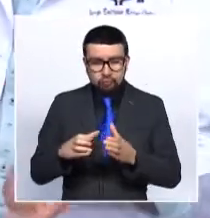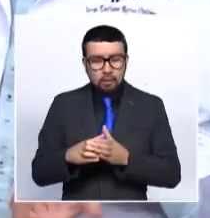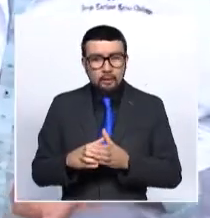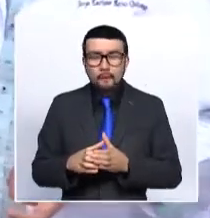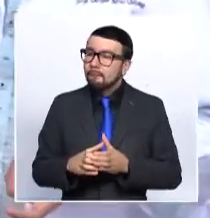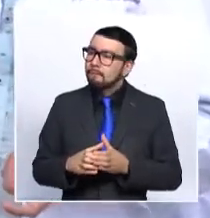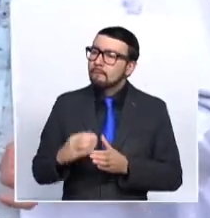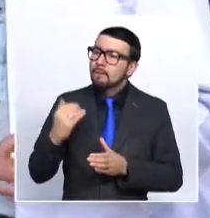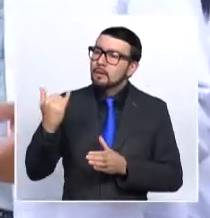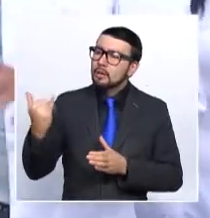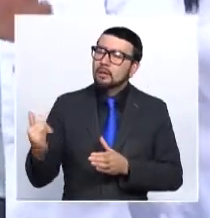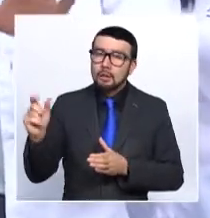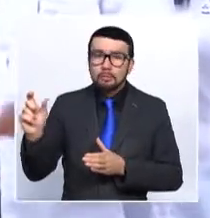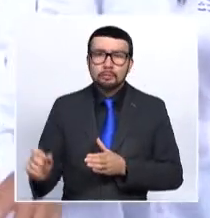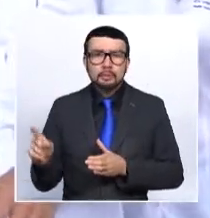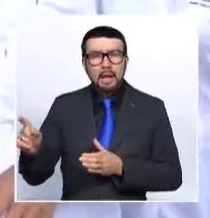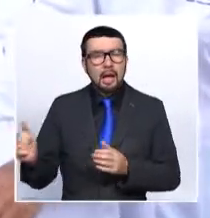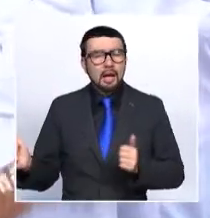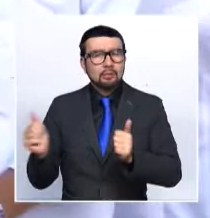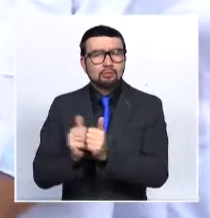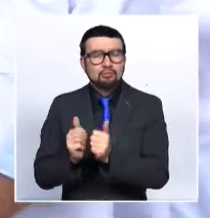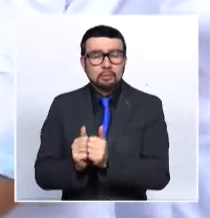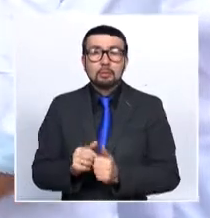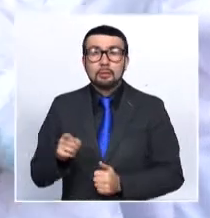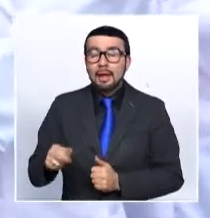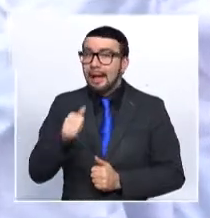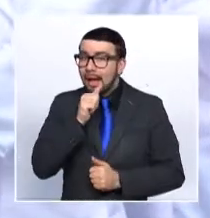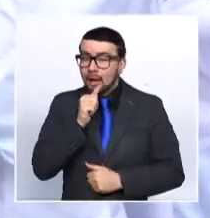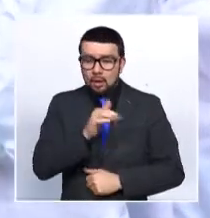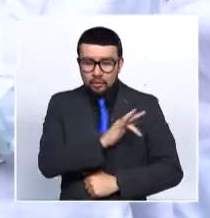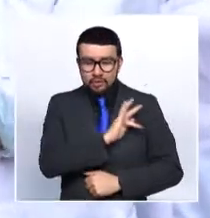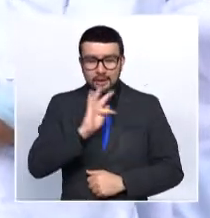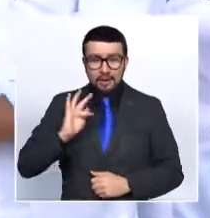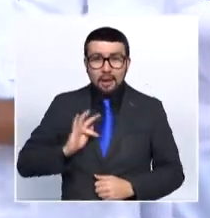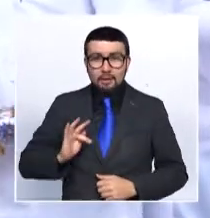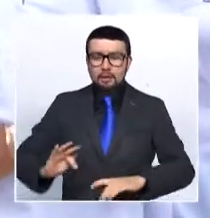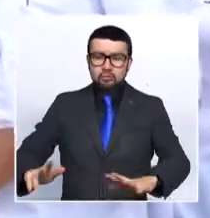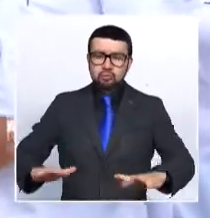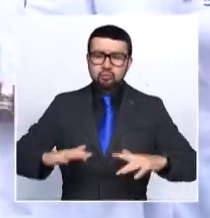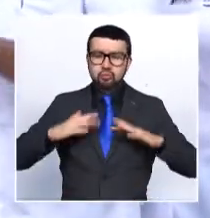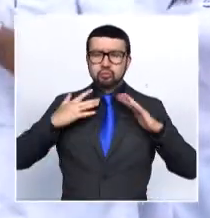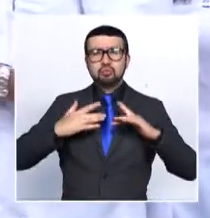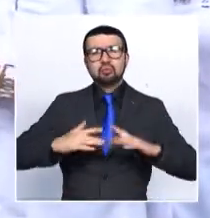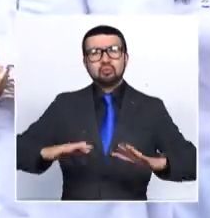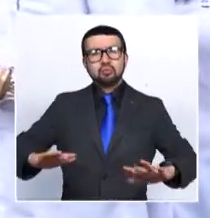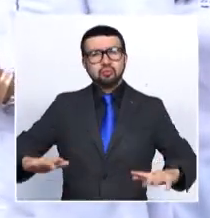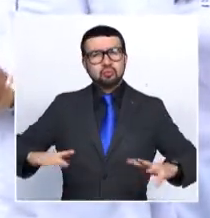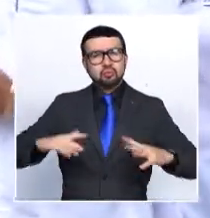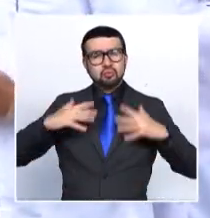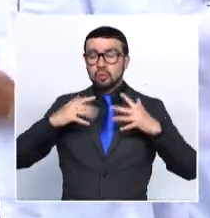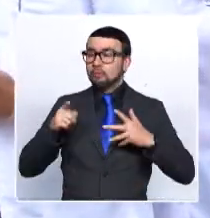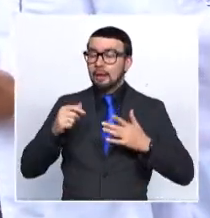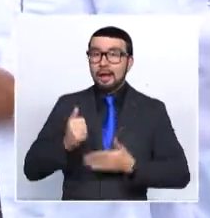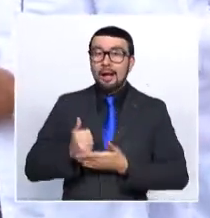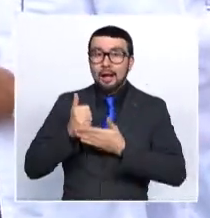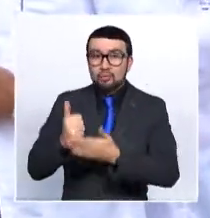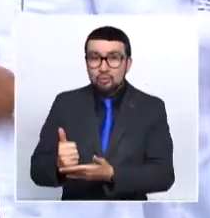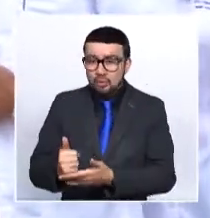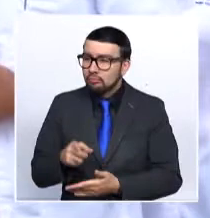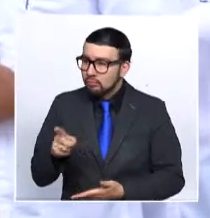un acompañamiento, tanto de hidroterapia con otras ayudas que se manejan sin medicamentos para el